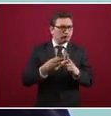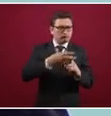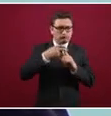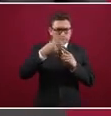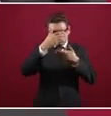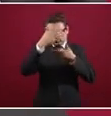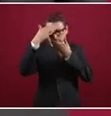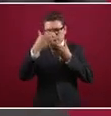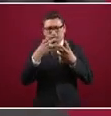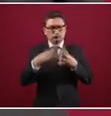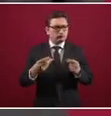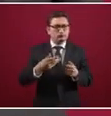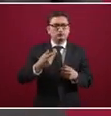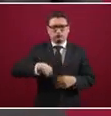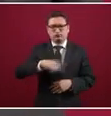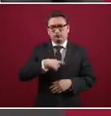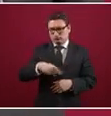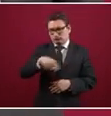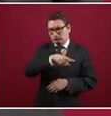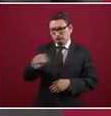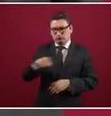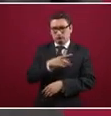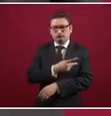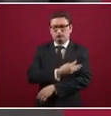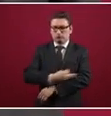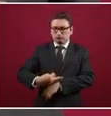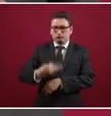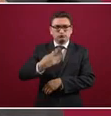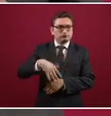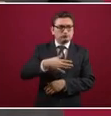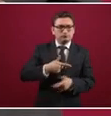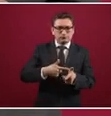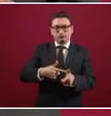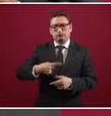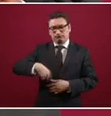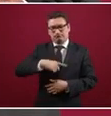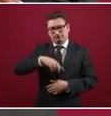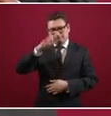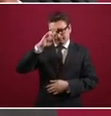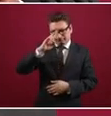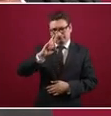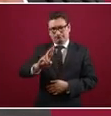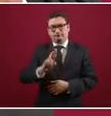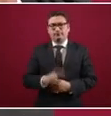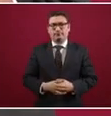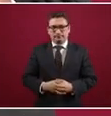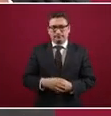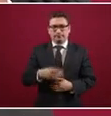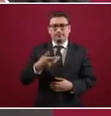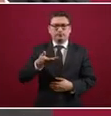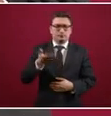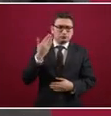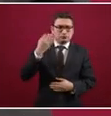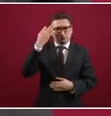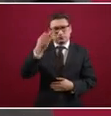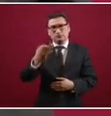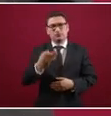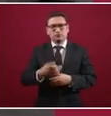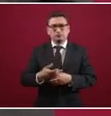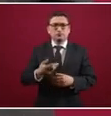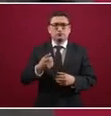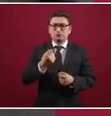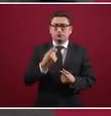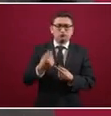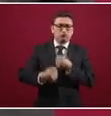reiteramos nuestro respeto a las familias que están buscando a sus a sus seres queridos desde hace desde hace muchos